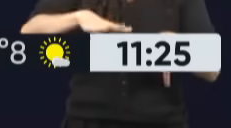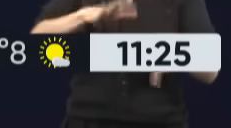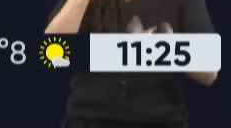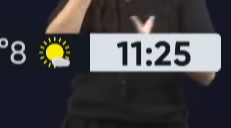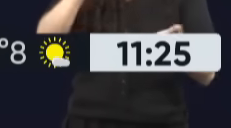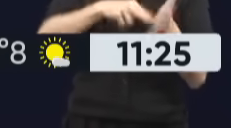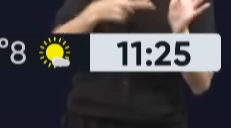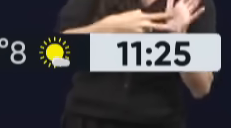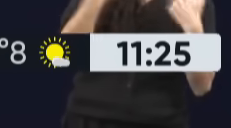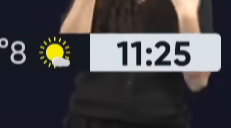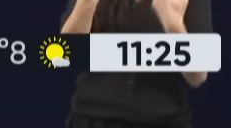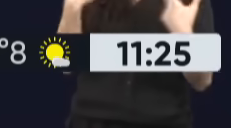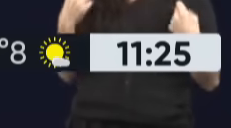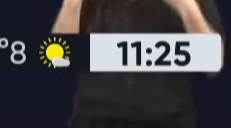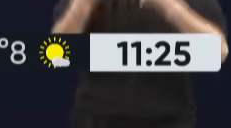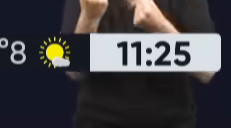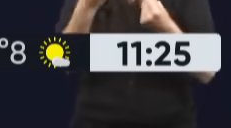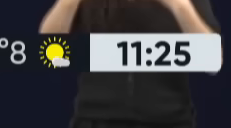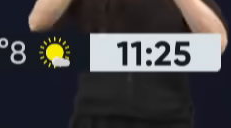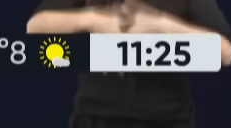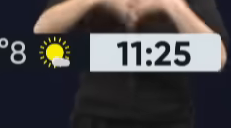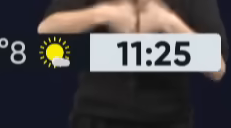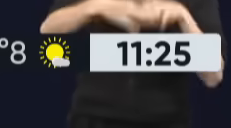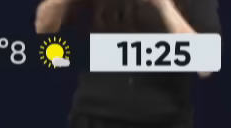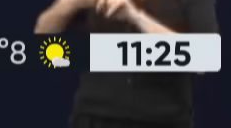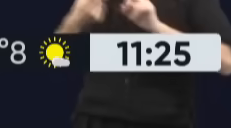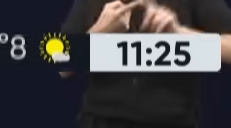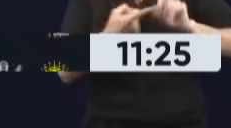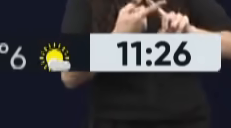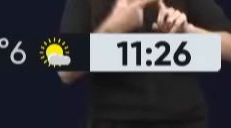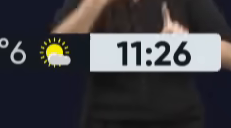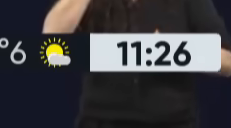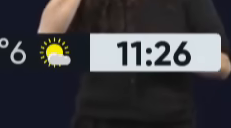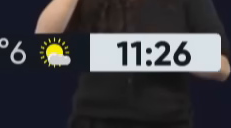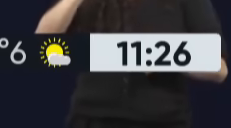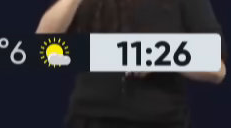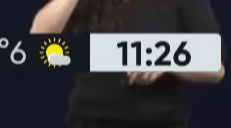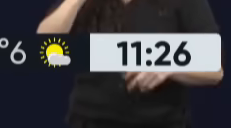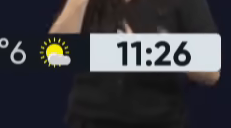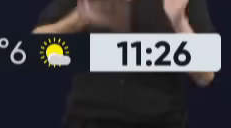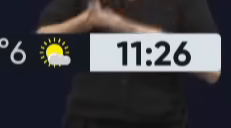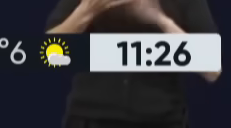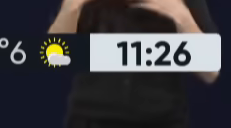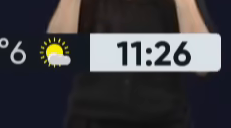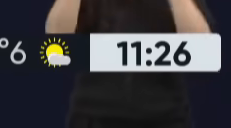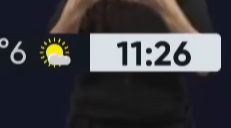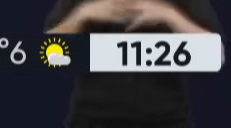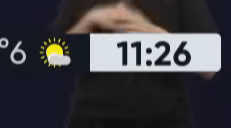cuellos de botella y fortalecer el sistema argentino de interconexión, conocido como SADI, con una inversión de